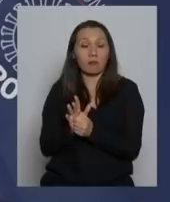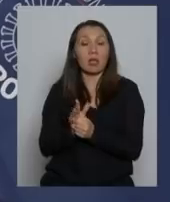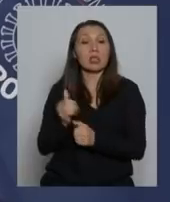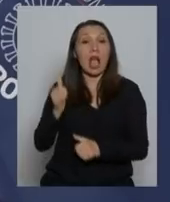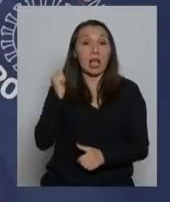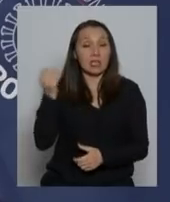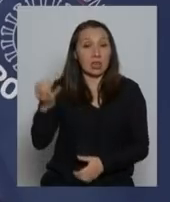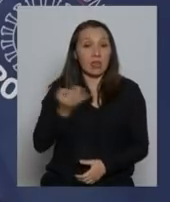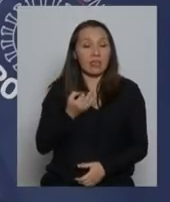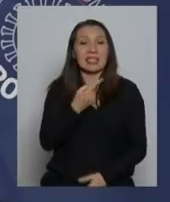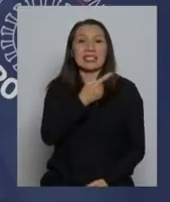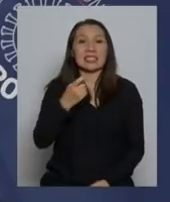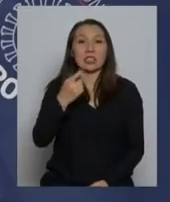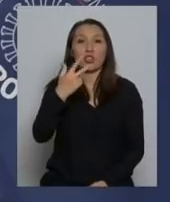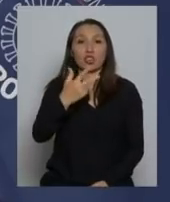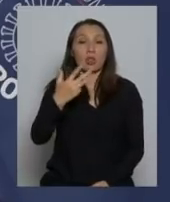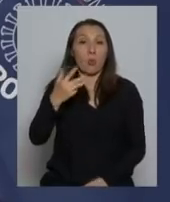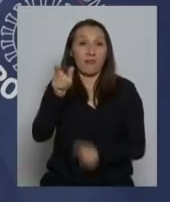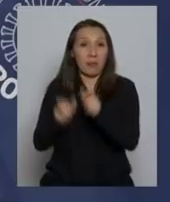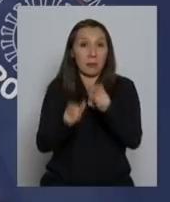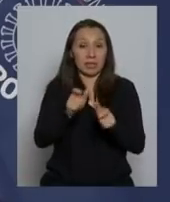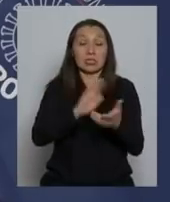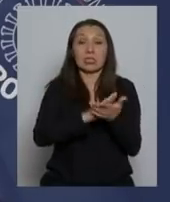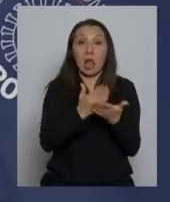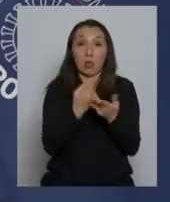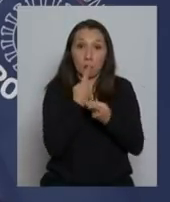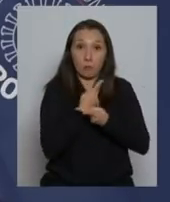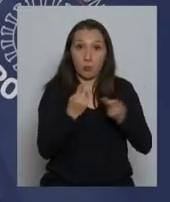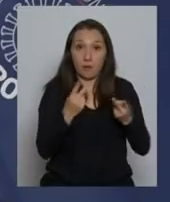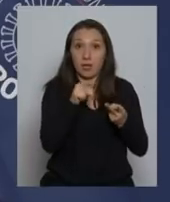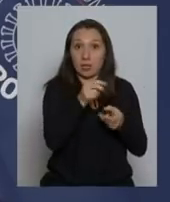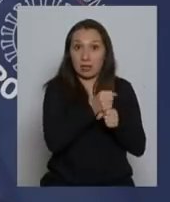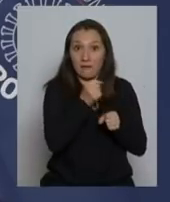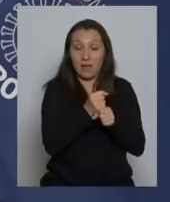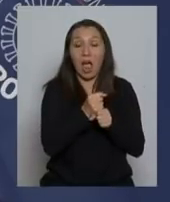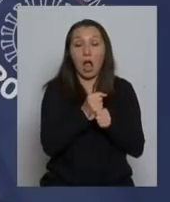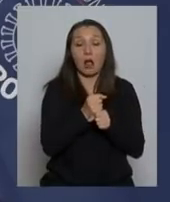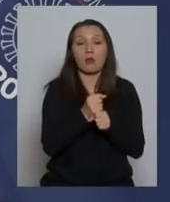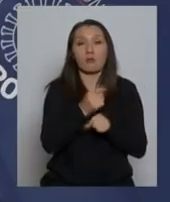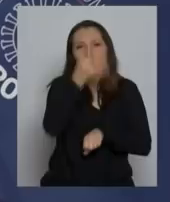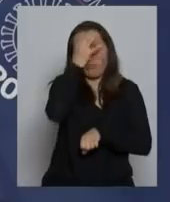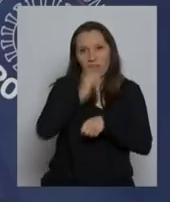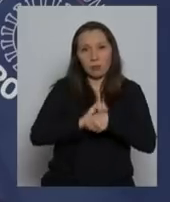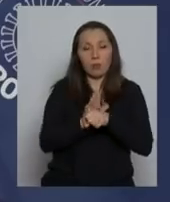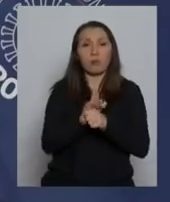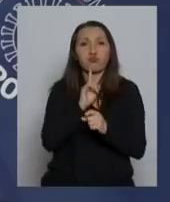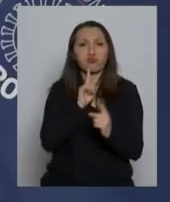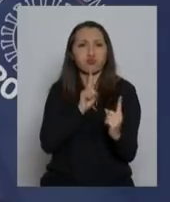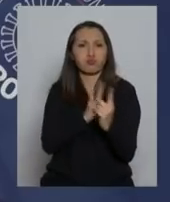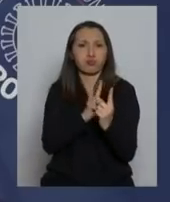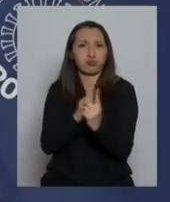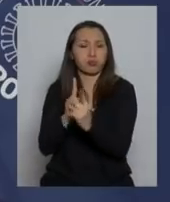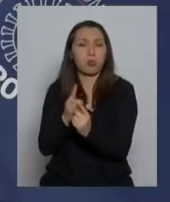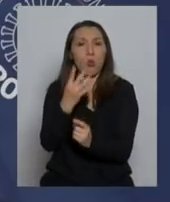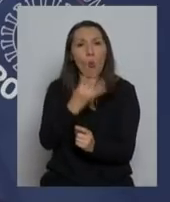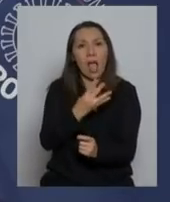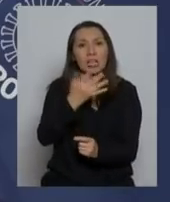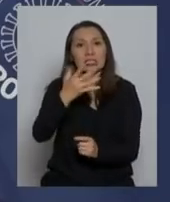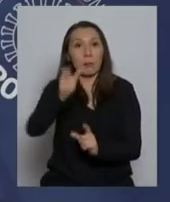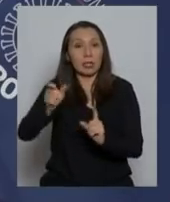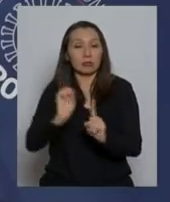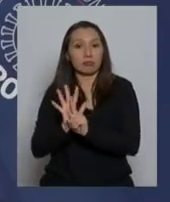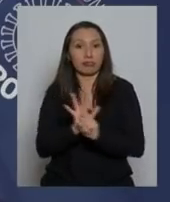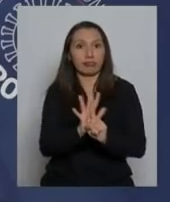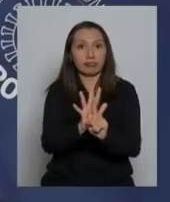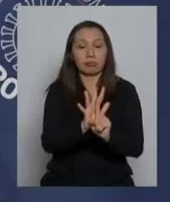habían dicho ayer que habían 189 personas de la salud pública contagiados, que tenían también un contacto estrecho con 4 a 5